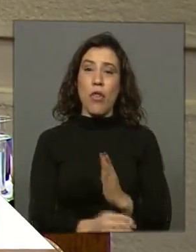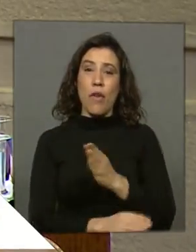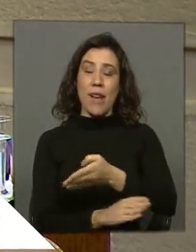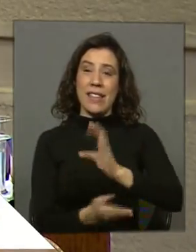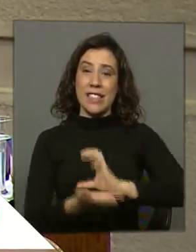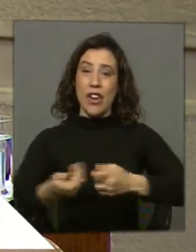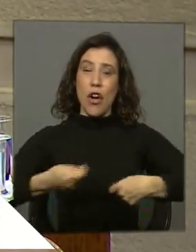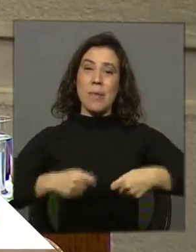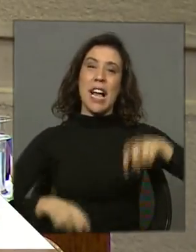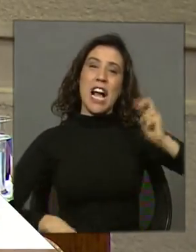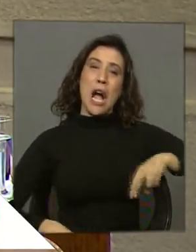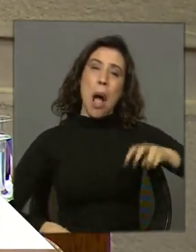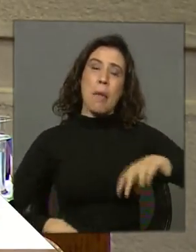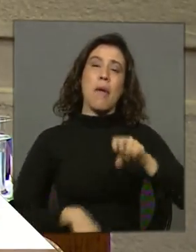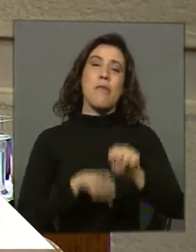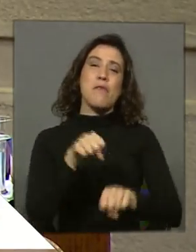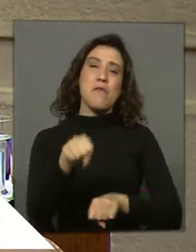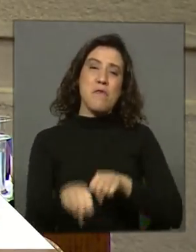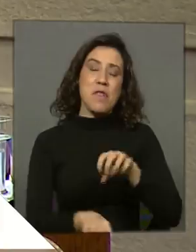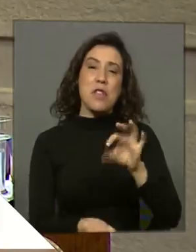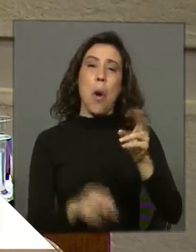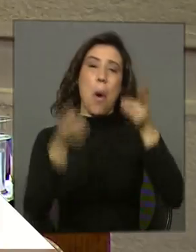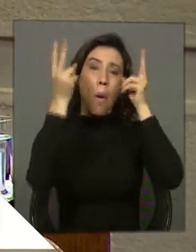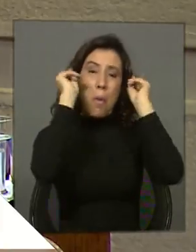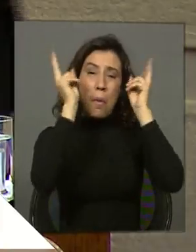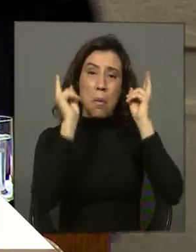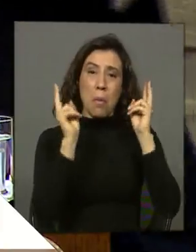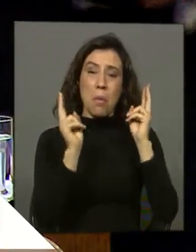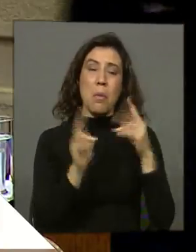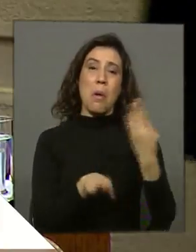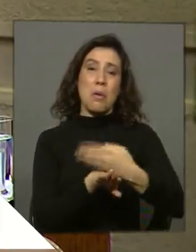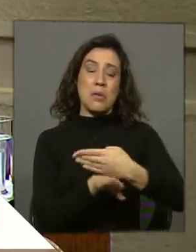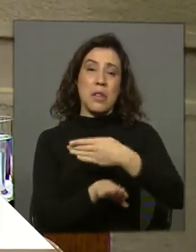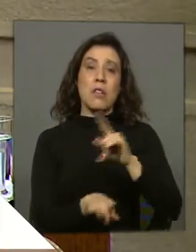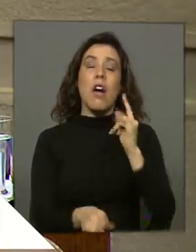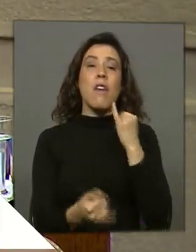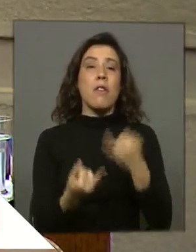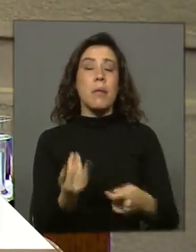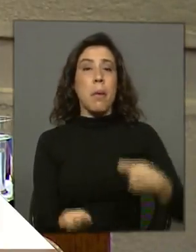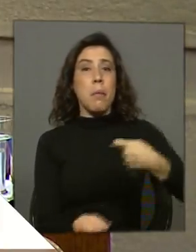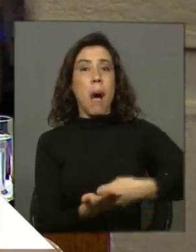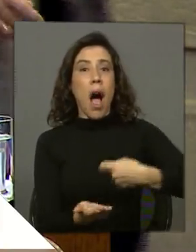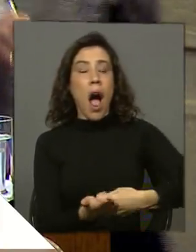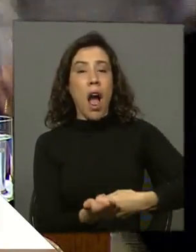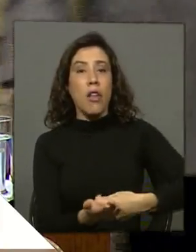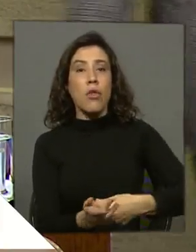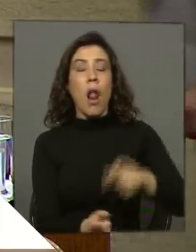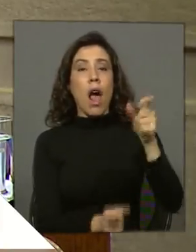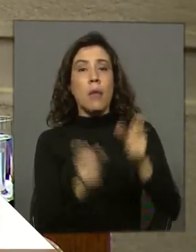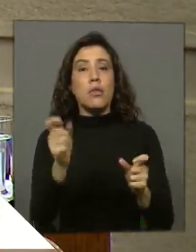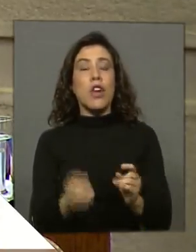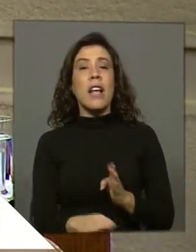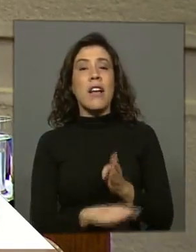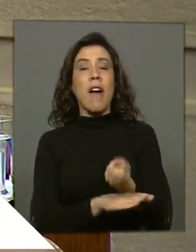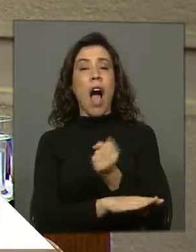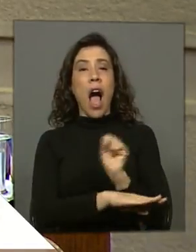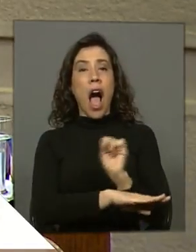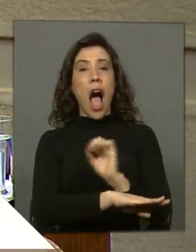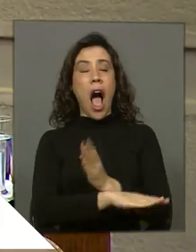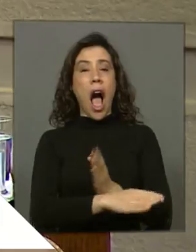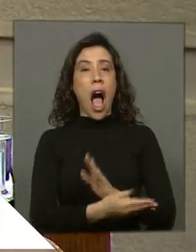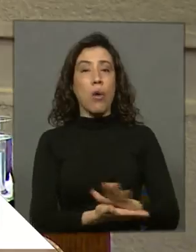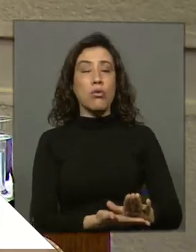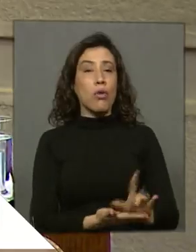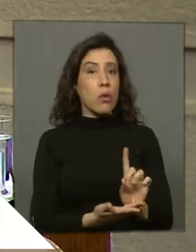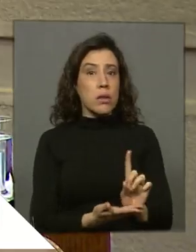comerciales a pie en bicicleta o en transporte público van a terminar subvencionando a aquellos que llegan en automóvil nada es gratis el